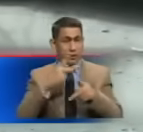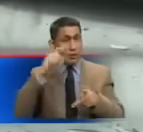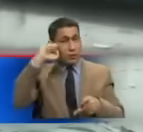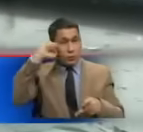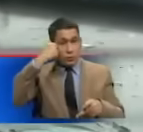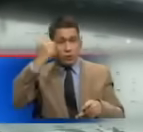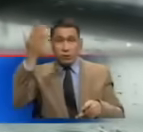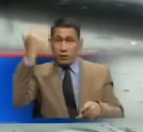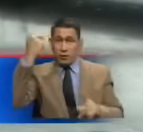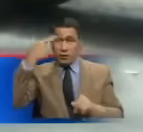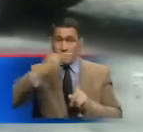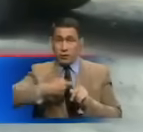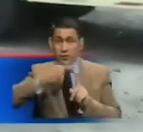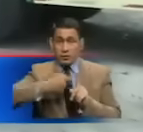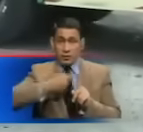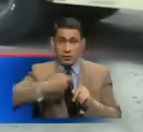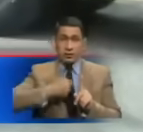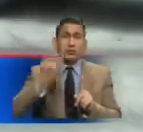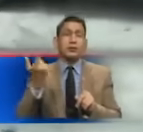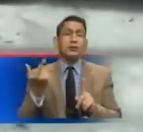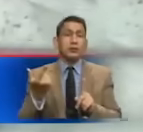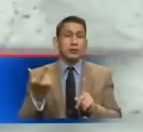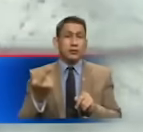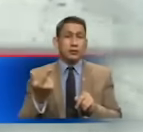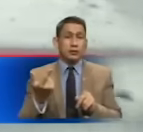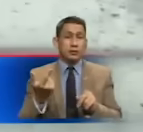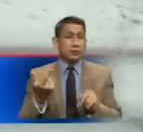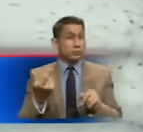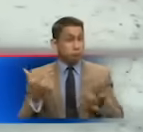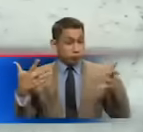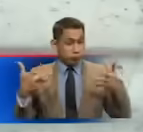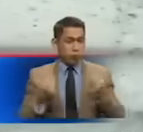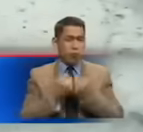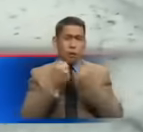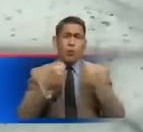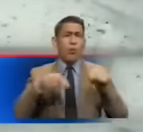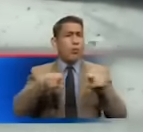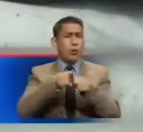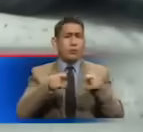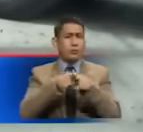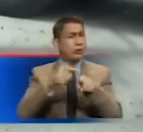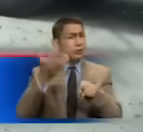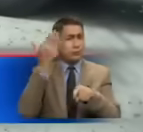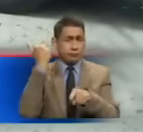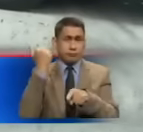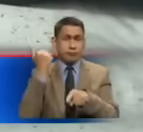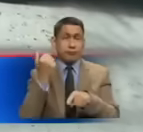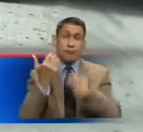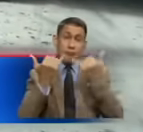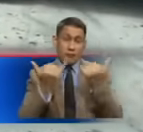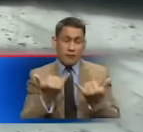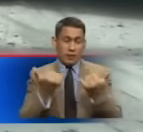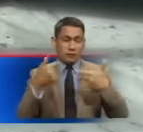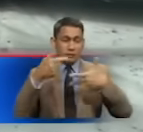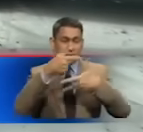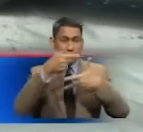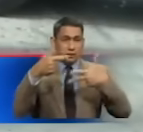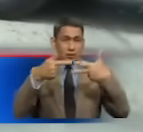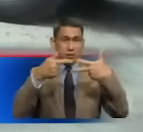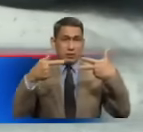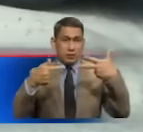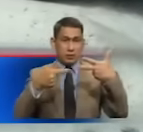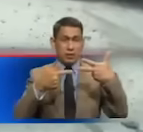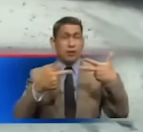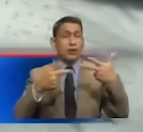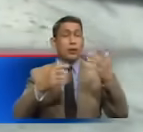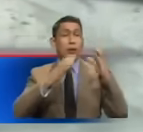meses atrás también se registró un accidente de similares características. En este momento están involucrados 3 vehículos, de